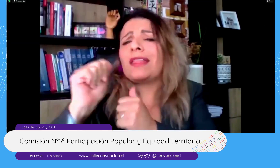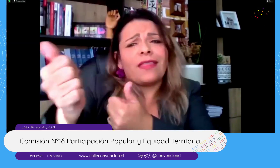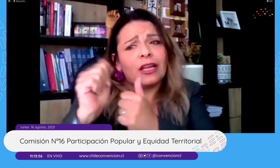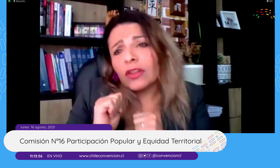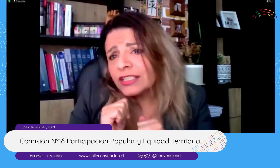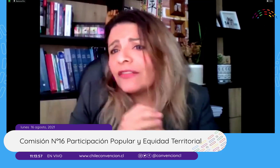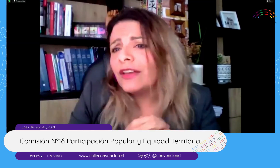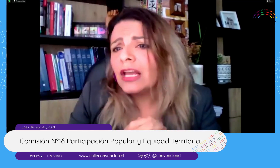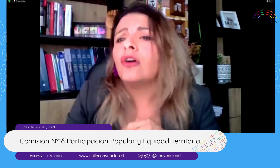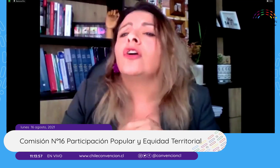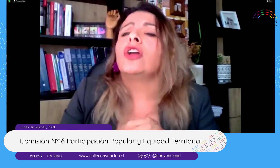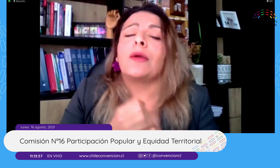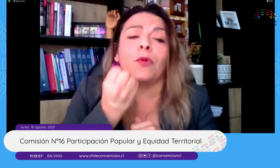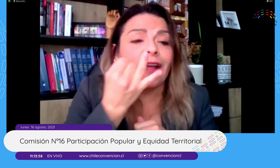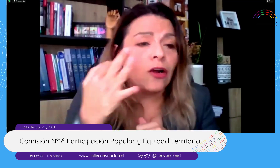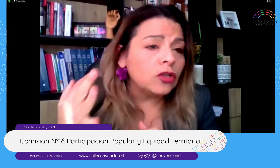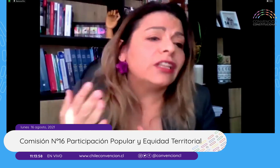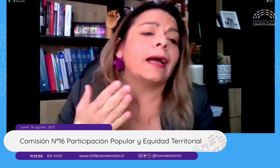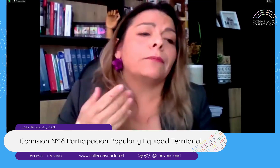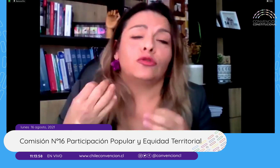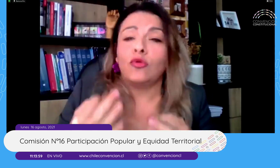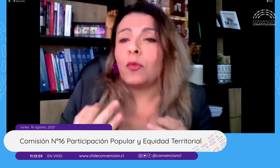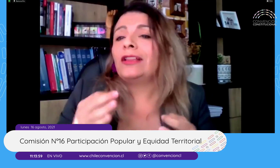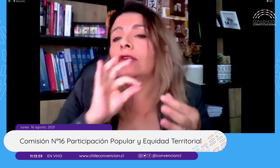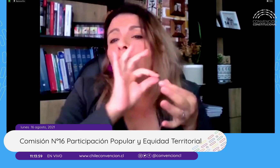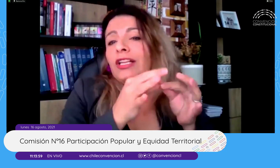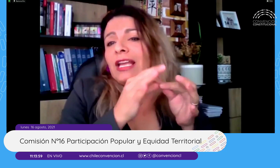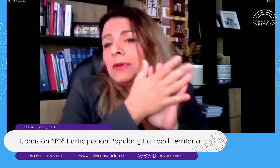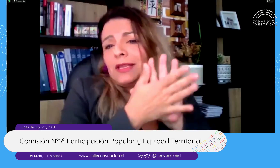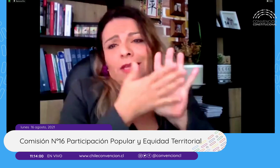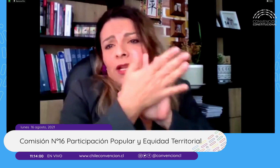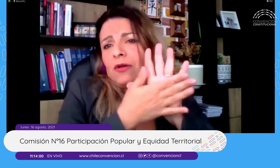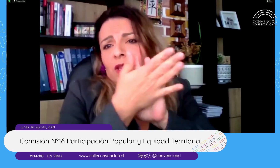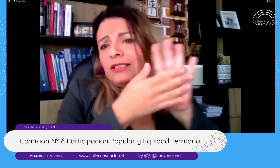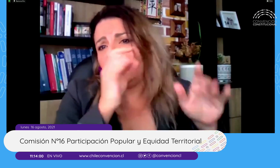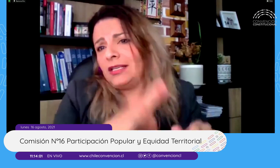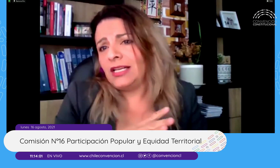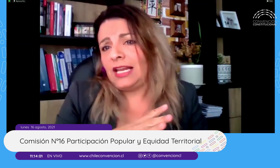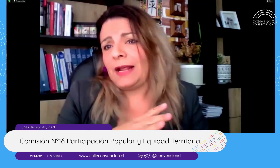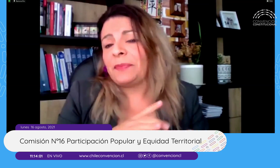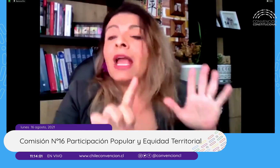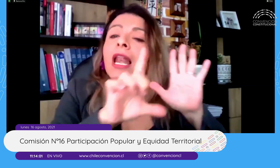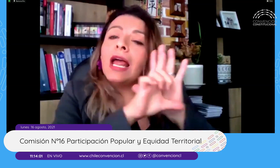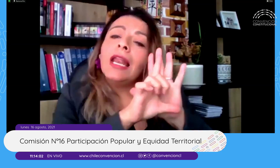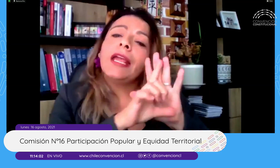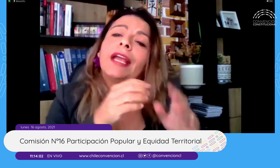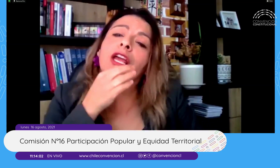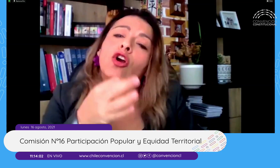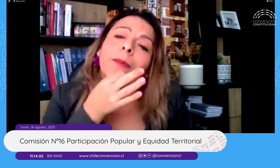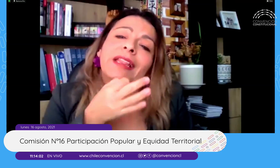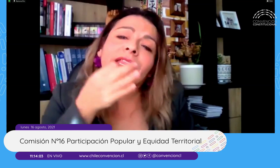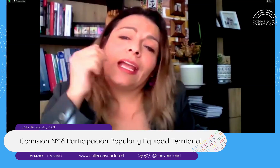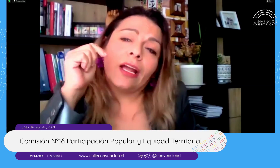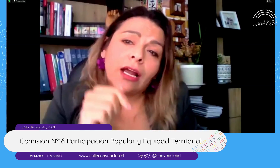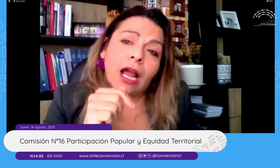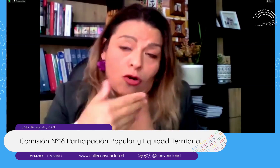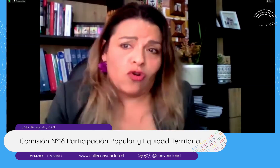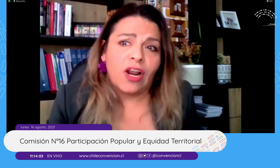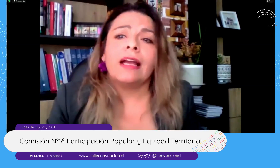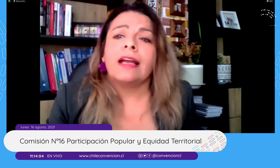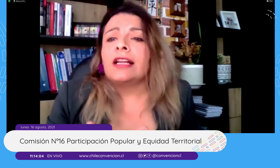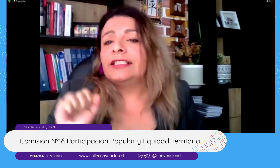que es un verdadero desafío que puedan contar, por supuesto, con intérpretes de lengua de señas chilena. La ley que les